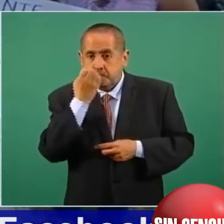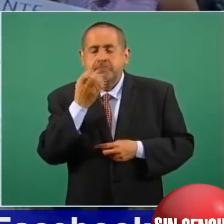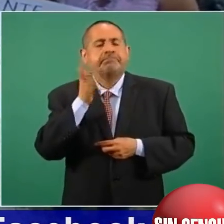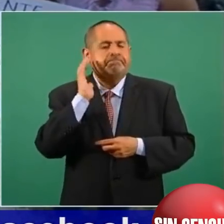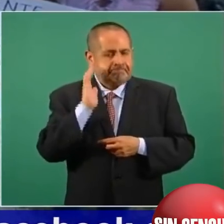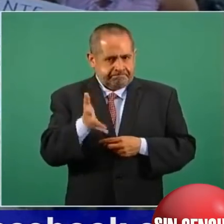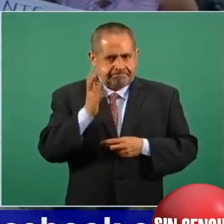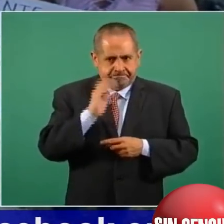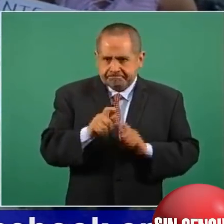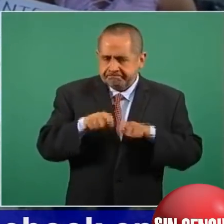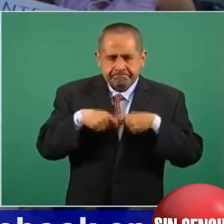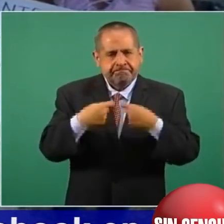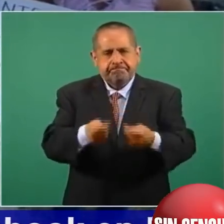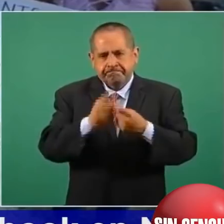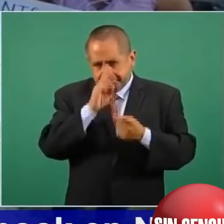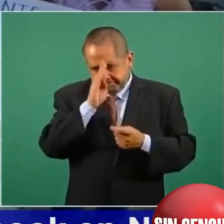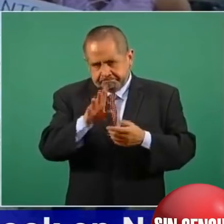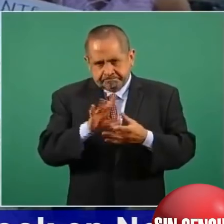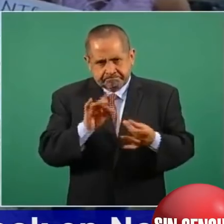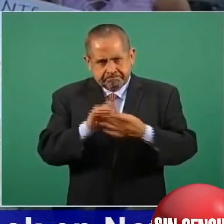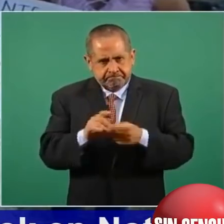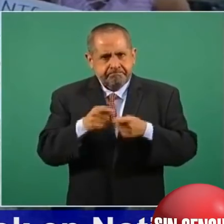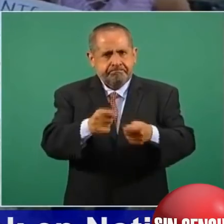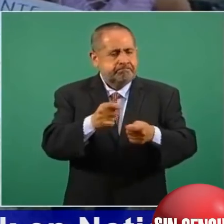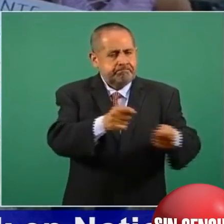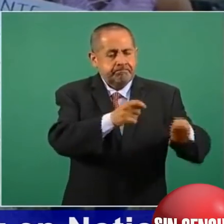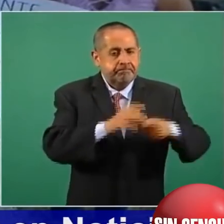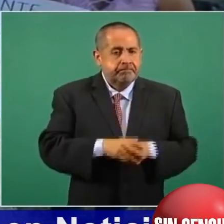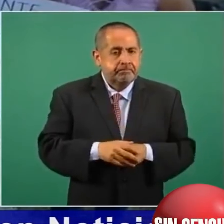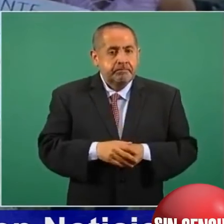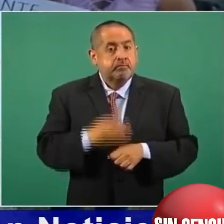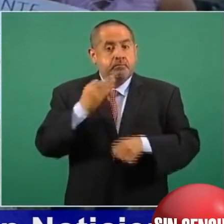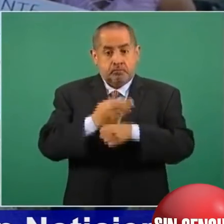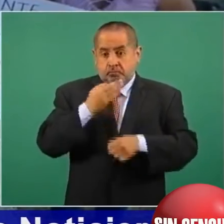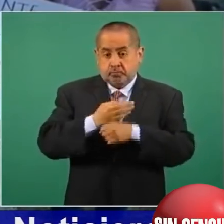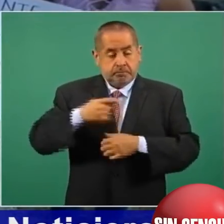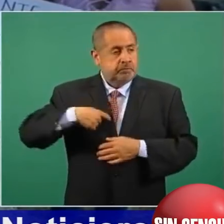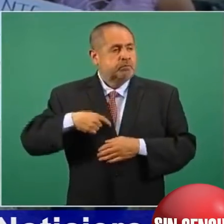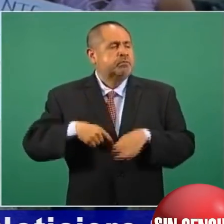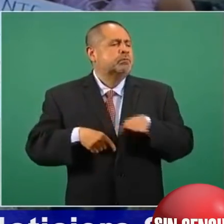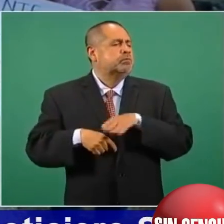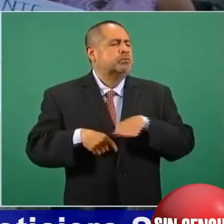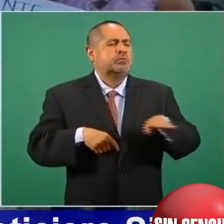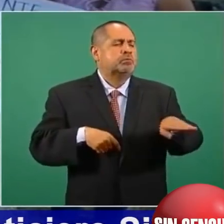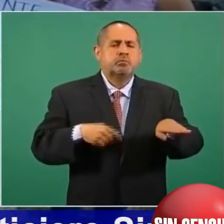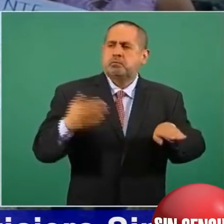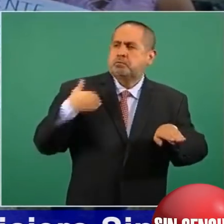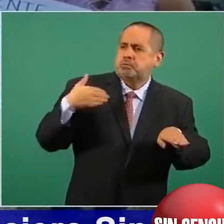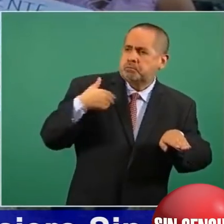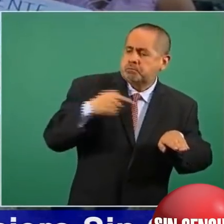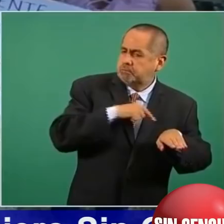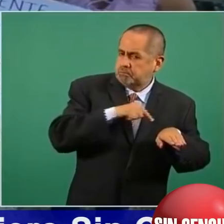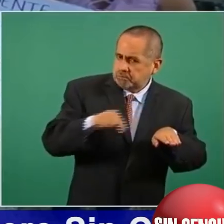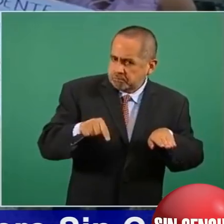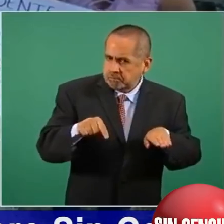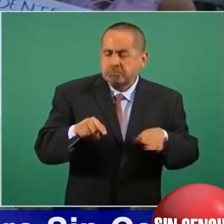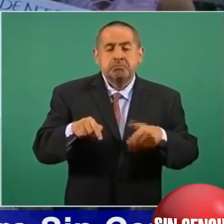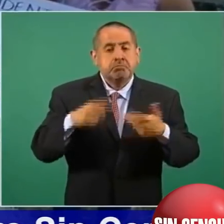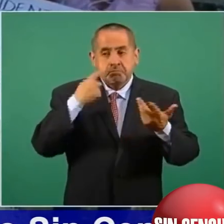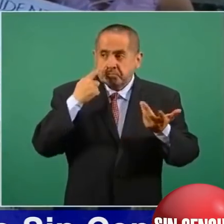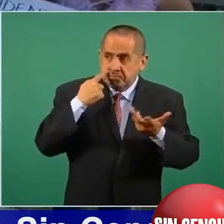recibiendo de manera directa estos apoyos. Y al pasar aquí, nos estaban